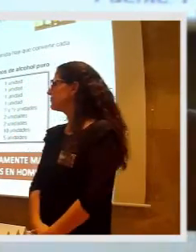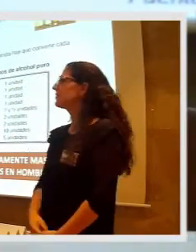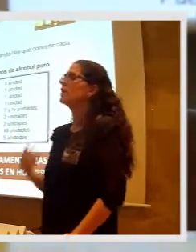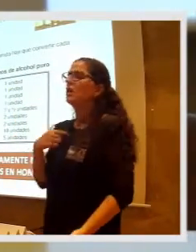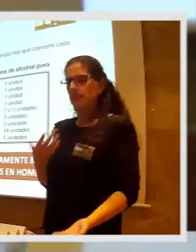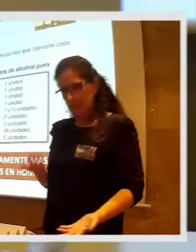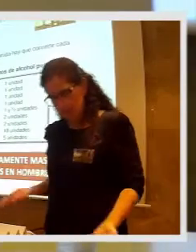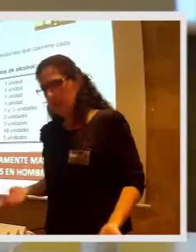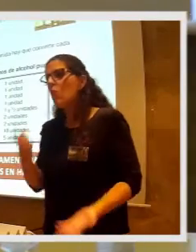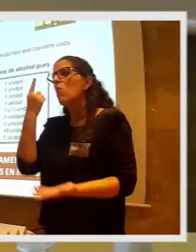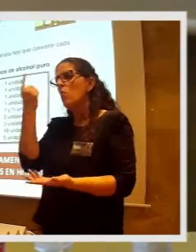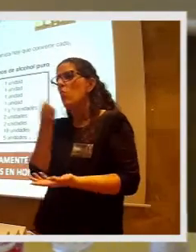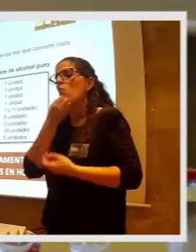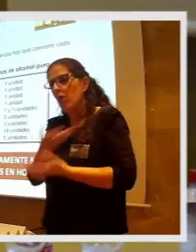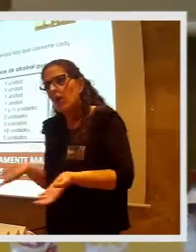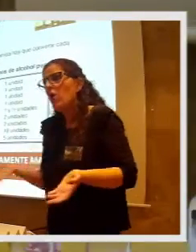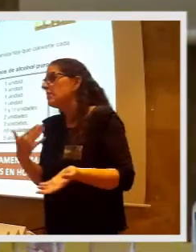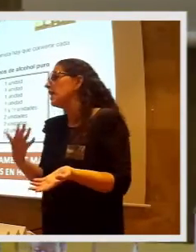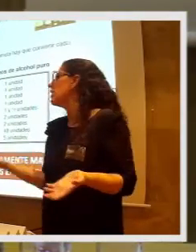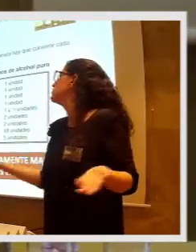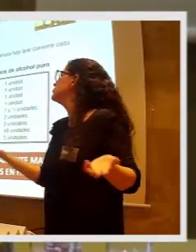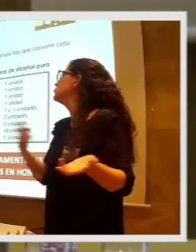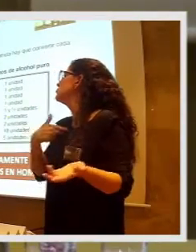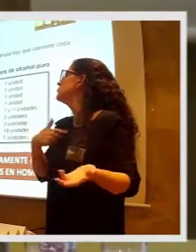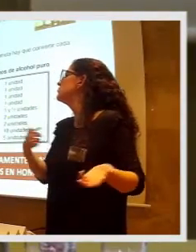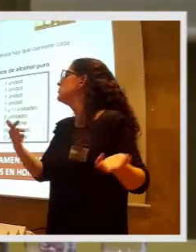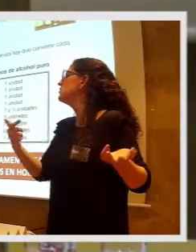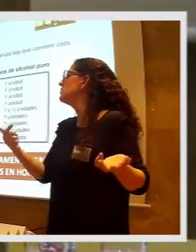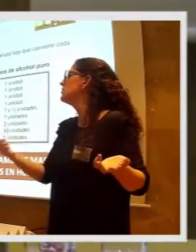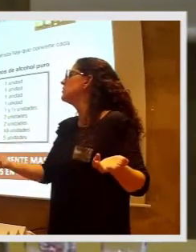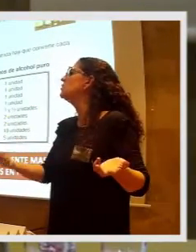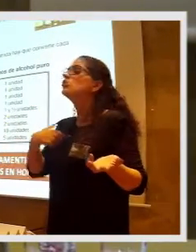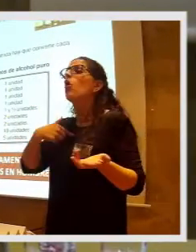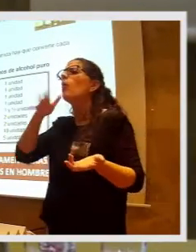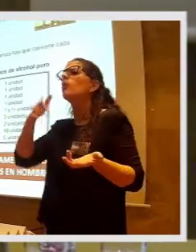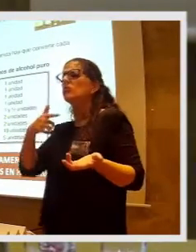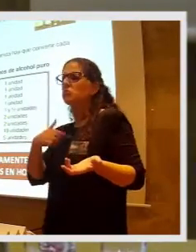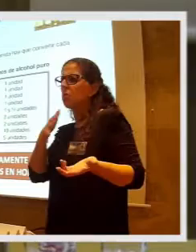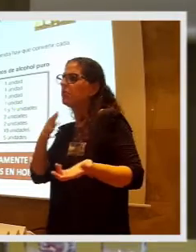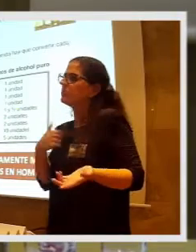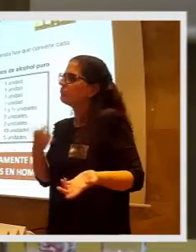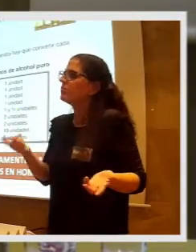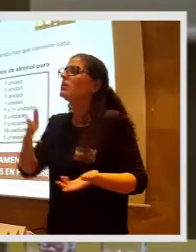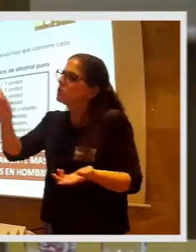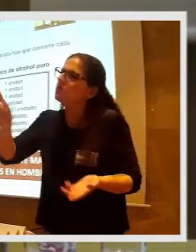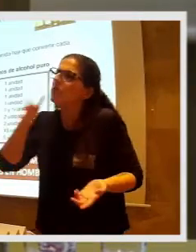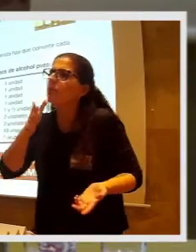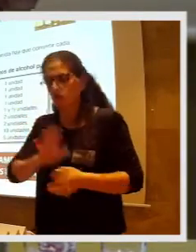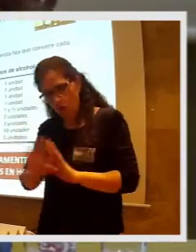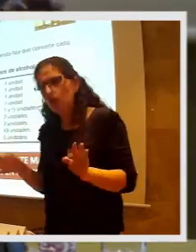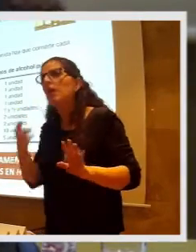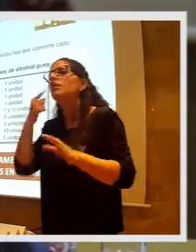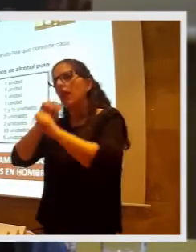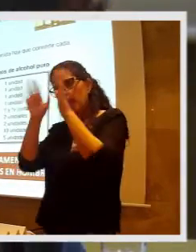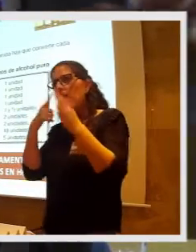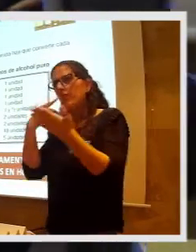tampoco pasa nada, no tenemos que ser, no porque yo lo diga y a mí me gusta beber y entonces digo, vale, bébelo, sino porque se ha demostrado que consumos muy